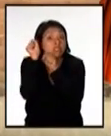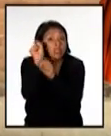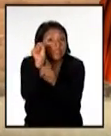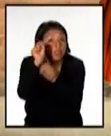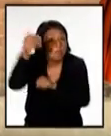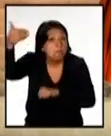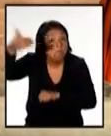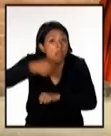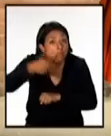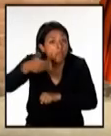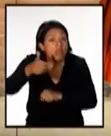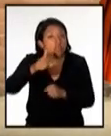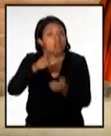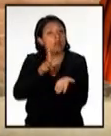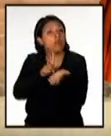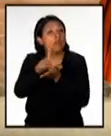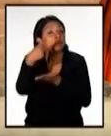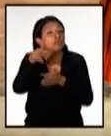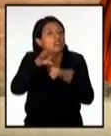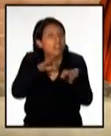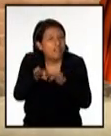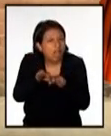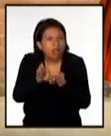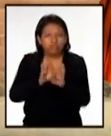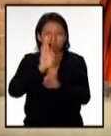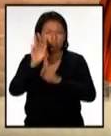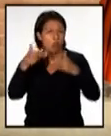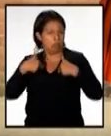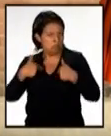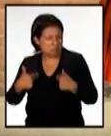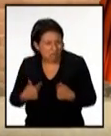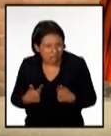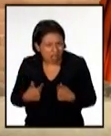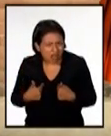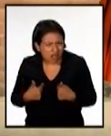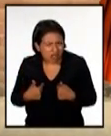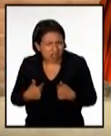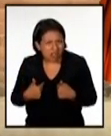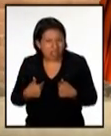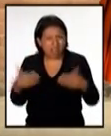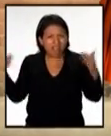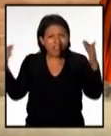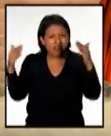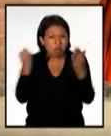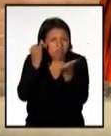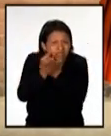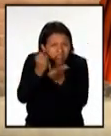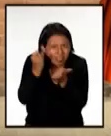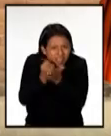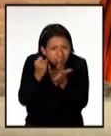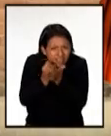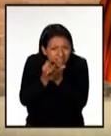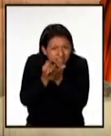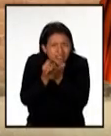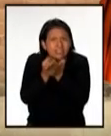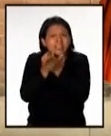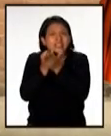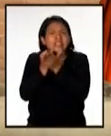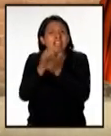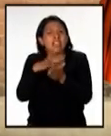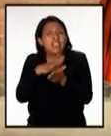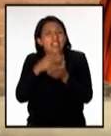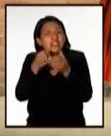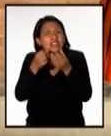exigirme derechos laborales, un trato humanitario, casas de interés social, sistemas de